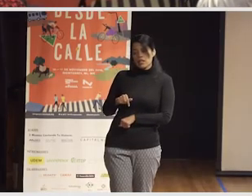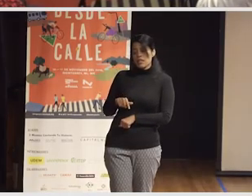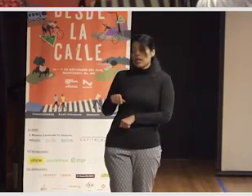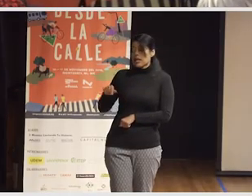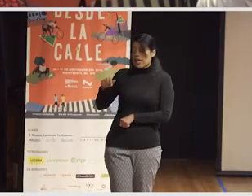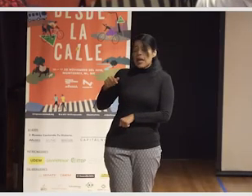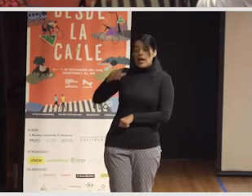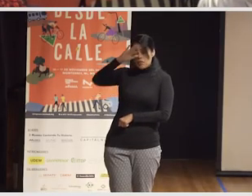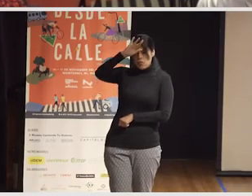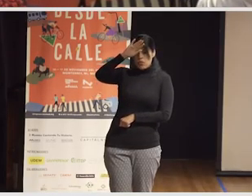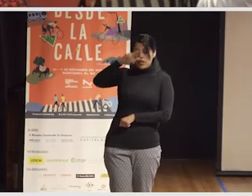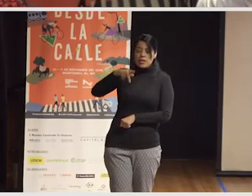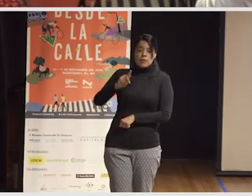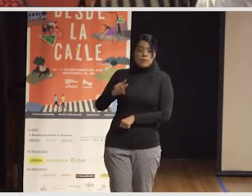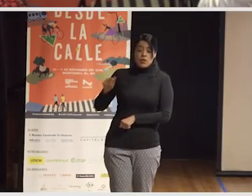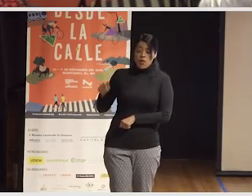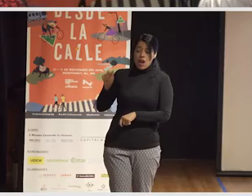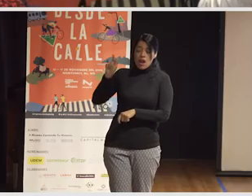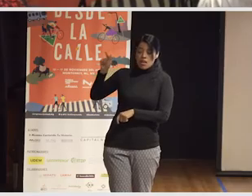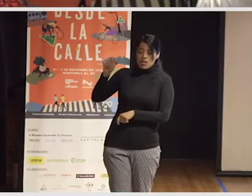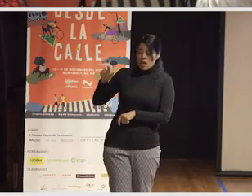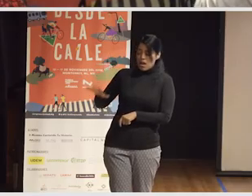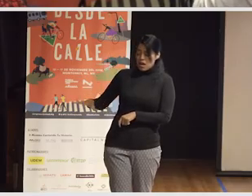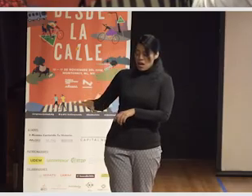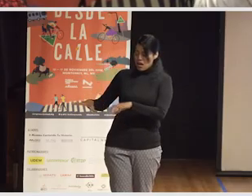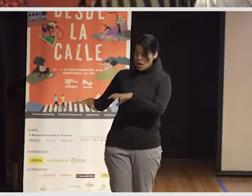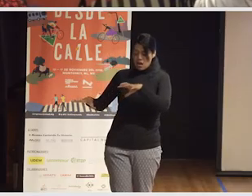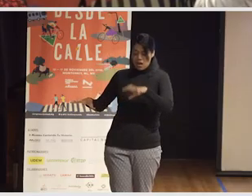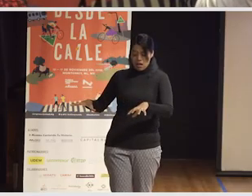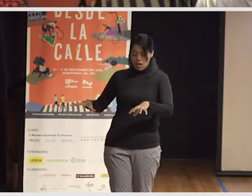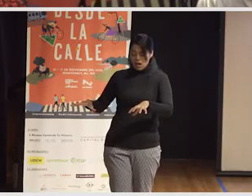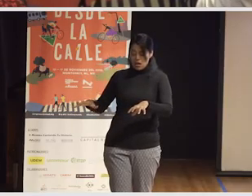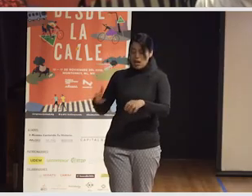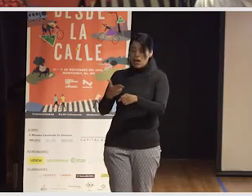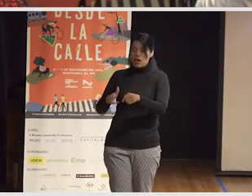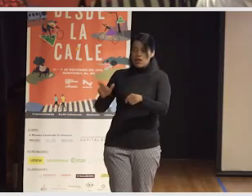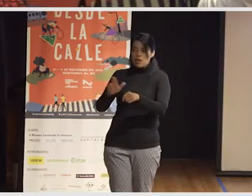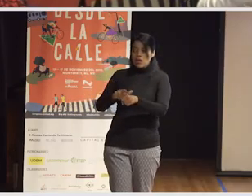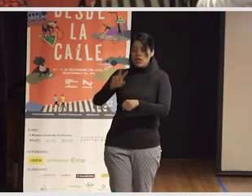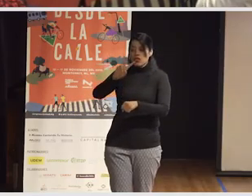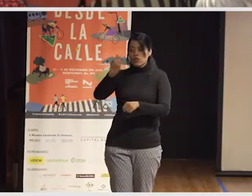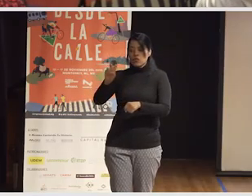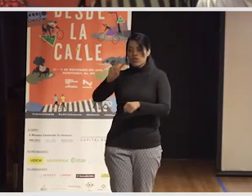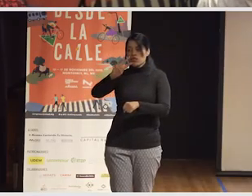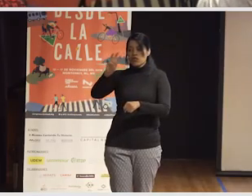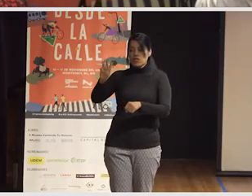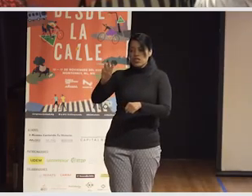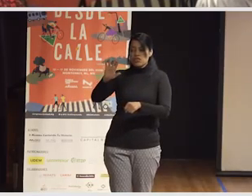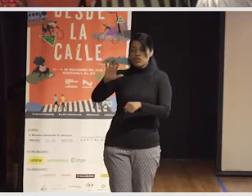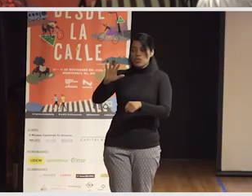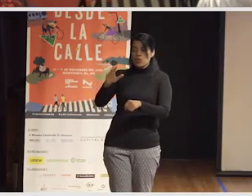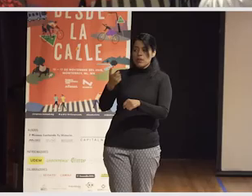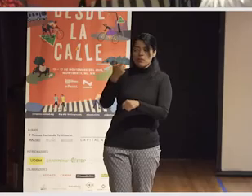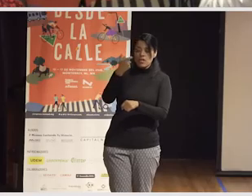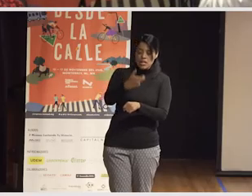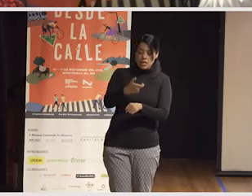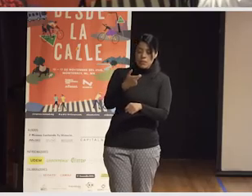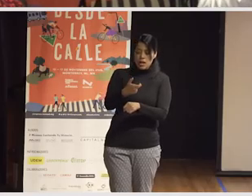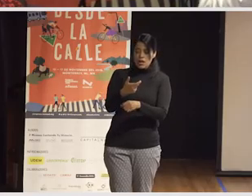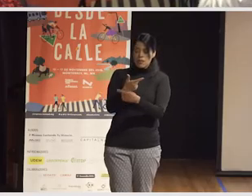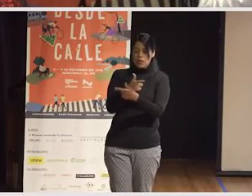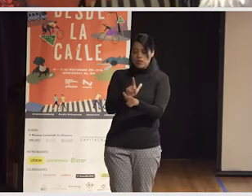250 300 350 pesos el viaje y no hay ni farmacias ni hoteles 2 la gente son situaciones